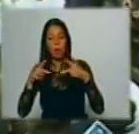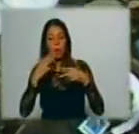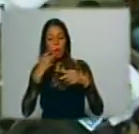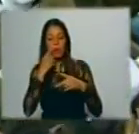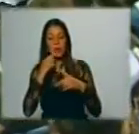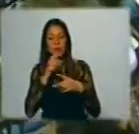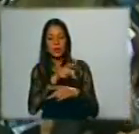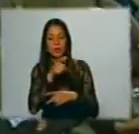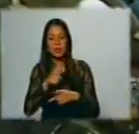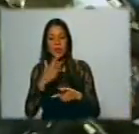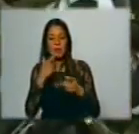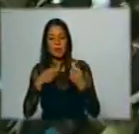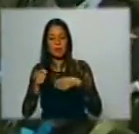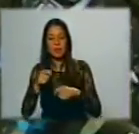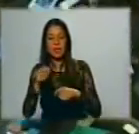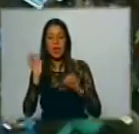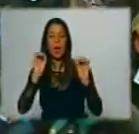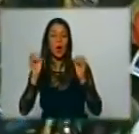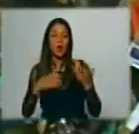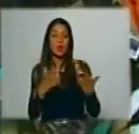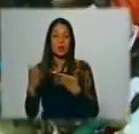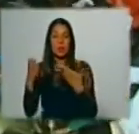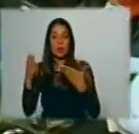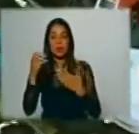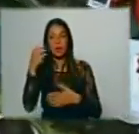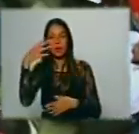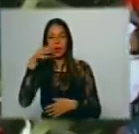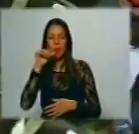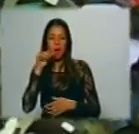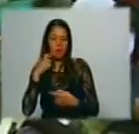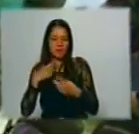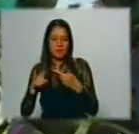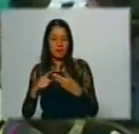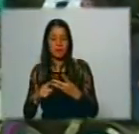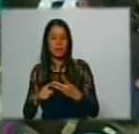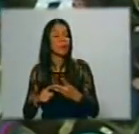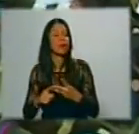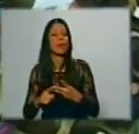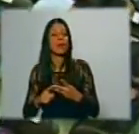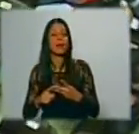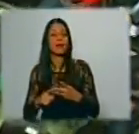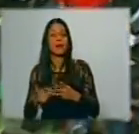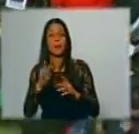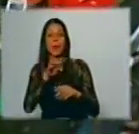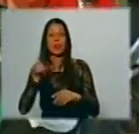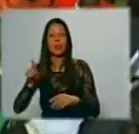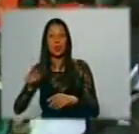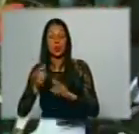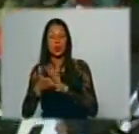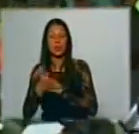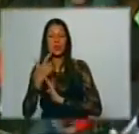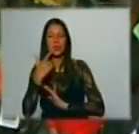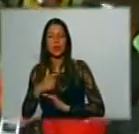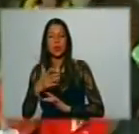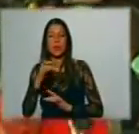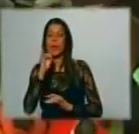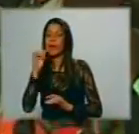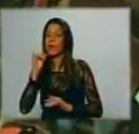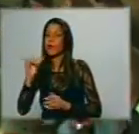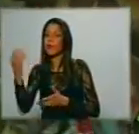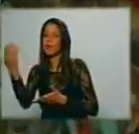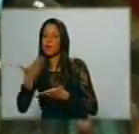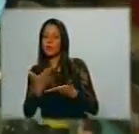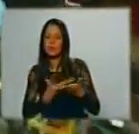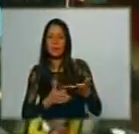y servicios. 21. Proveer las herramientas para la captación de información